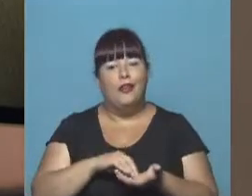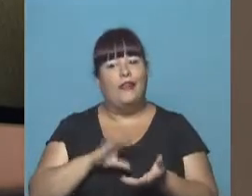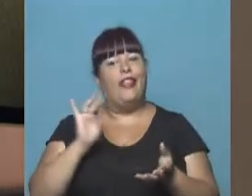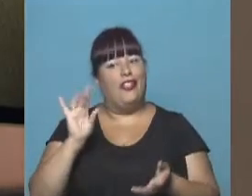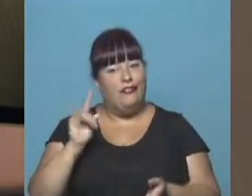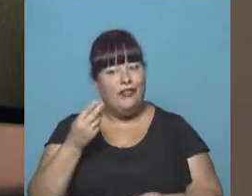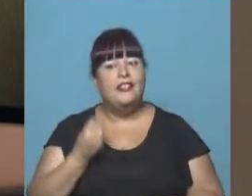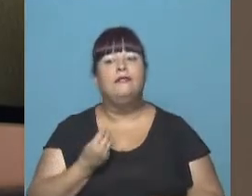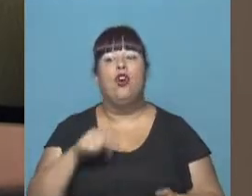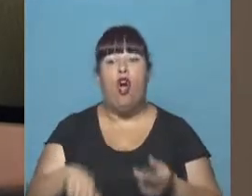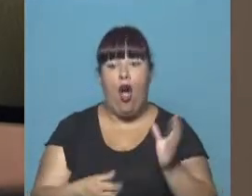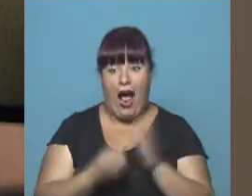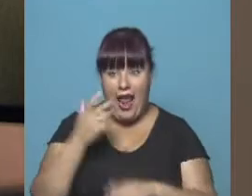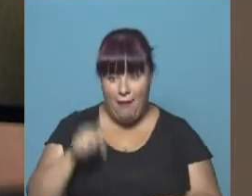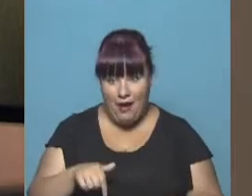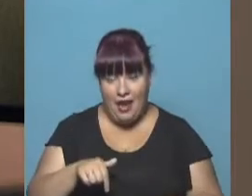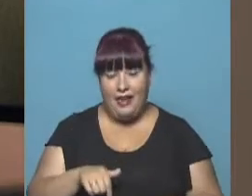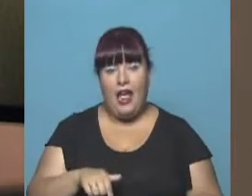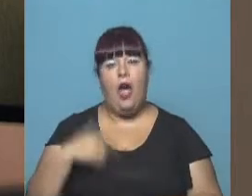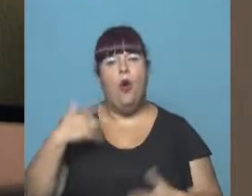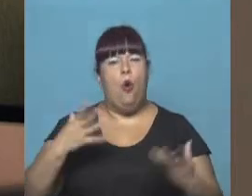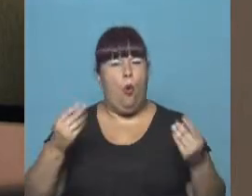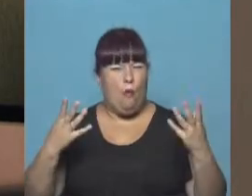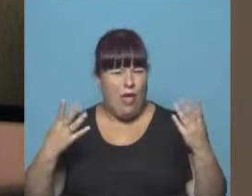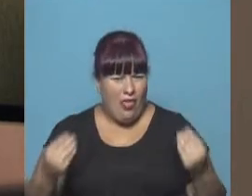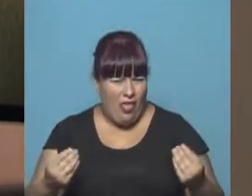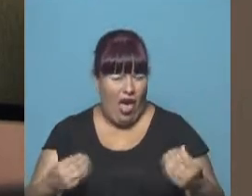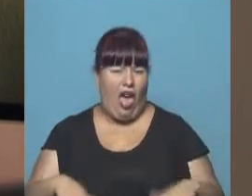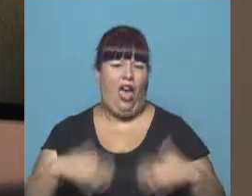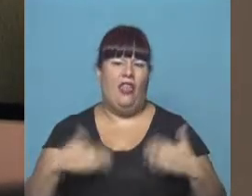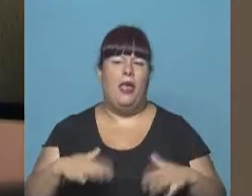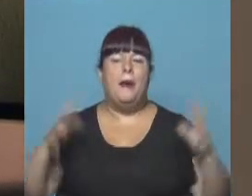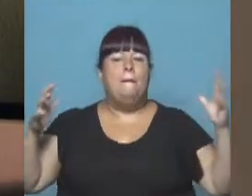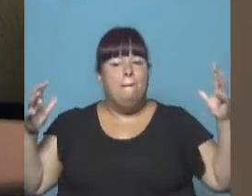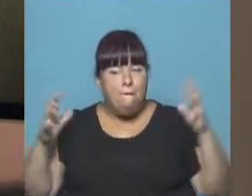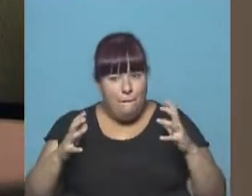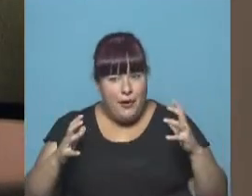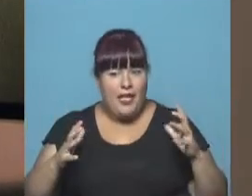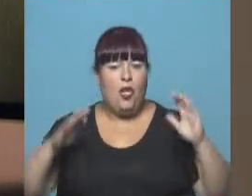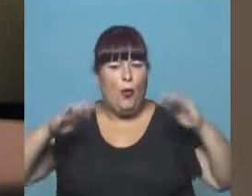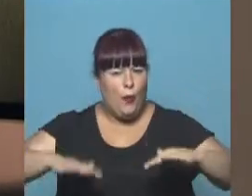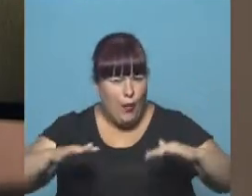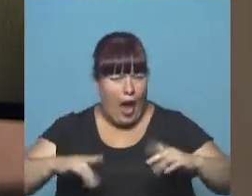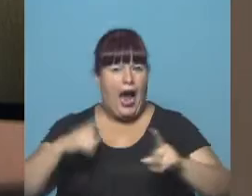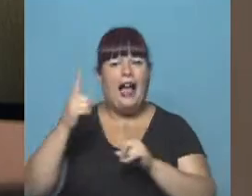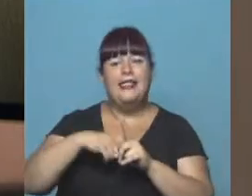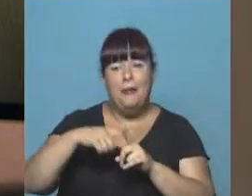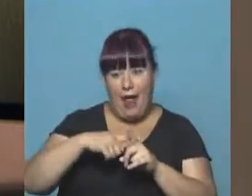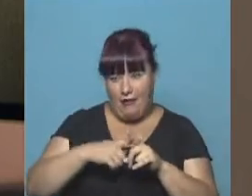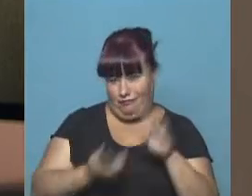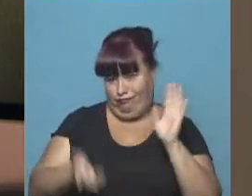complica, porque lo que es esta mañana, hay mucha humedad, la presión atmosférica baja, la